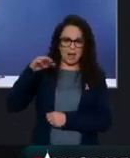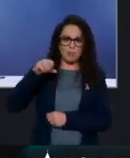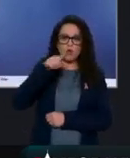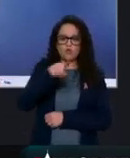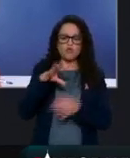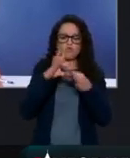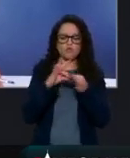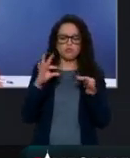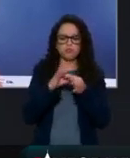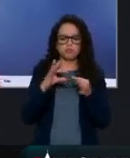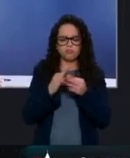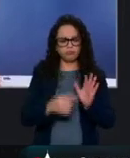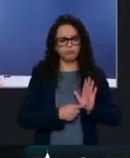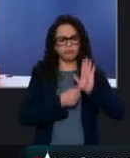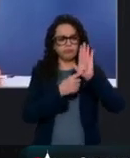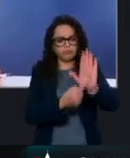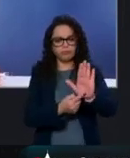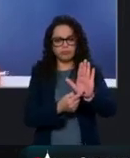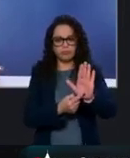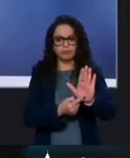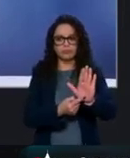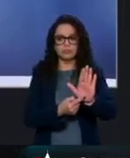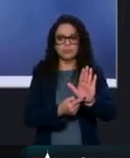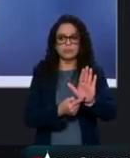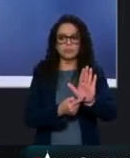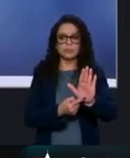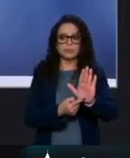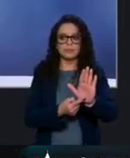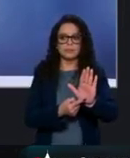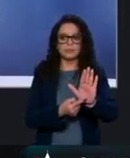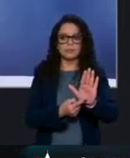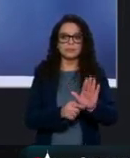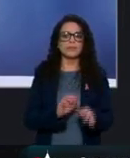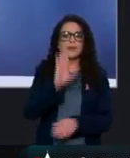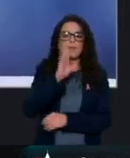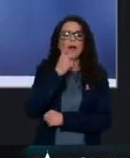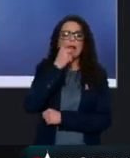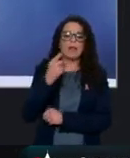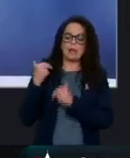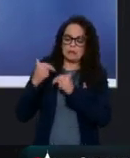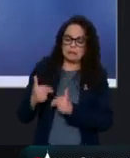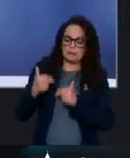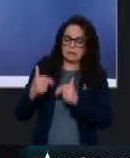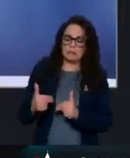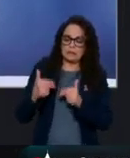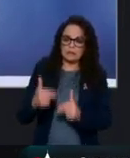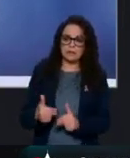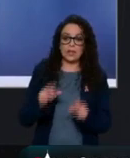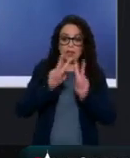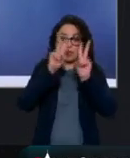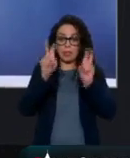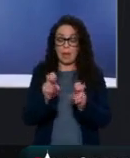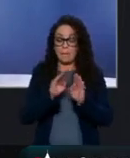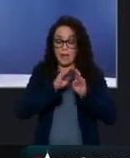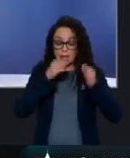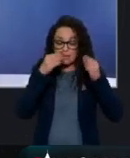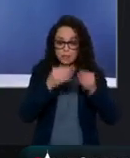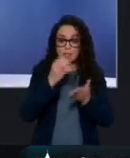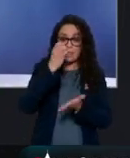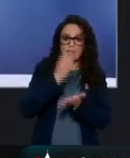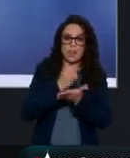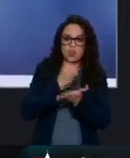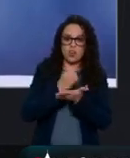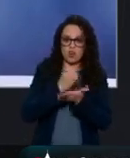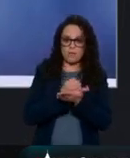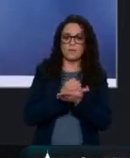del legado, digamos, en cosas muy puntuales de la economía, ¿no? En